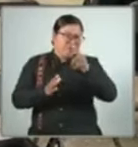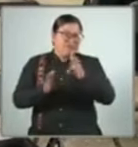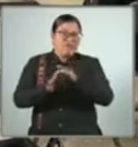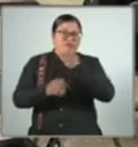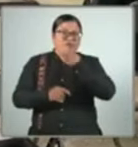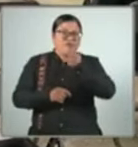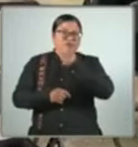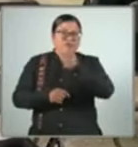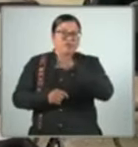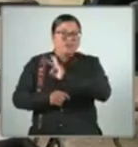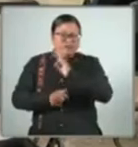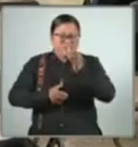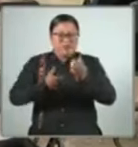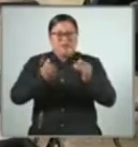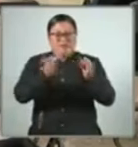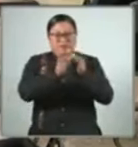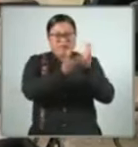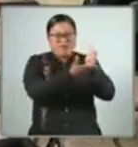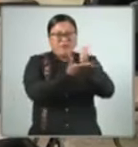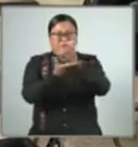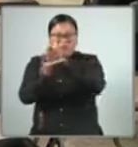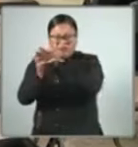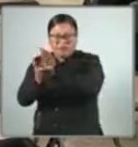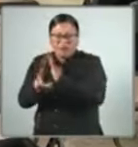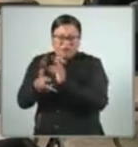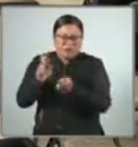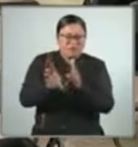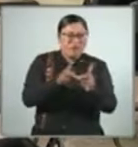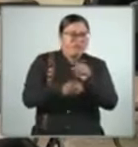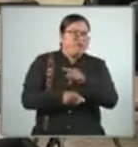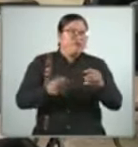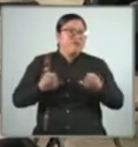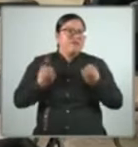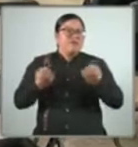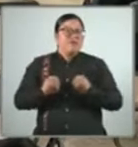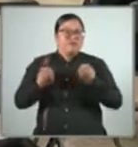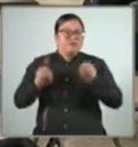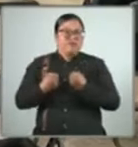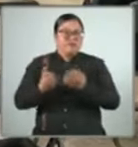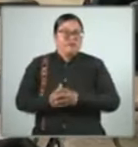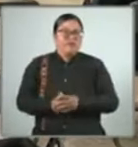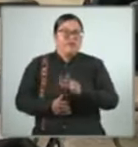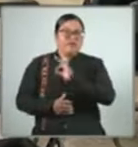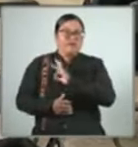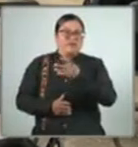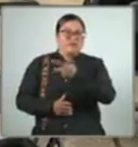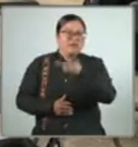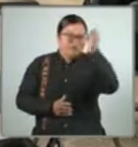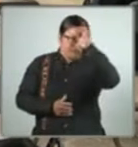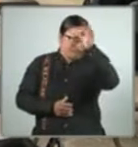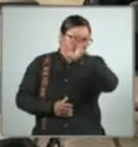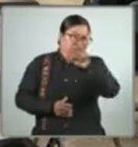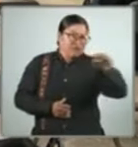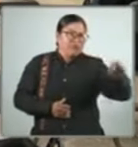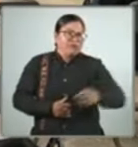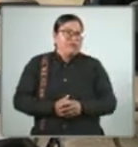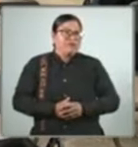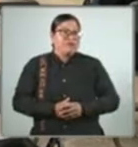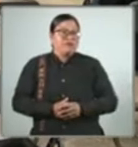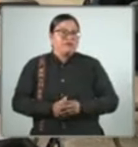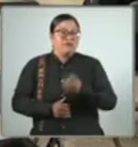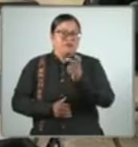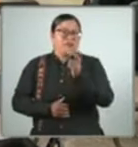periodistas podamos ir a las instituciones, platicar con los jóvenes y recibir sus propias opiniones,